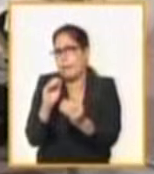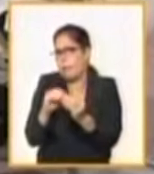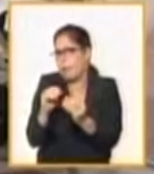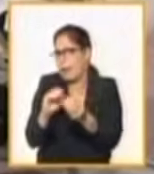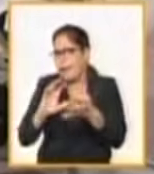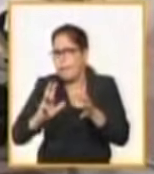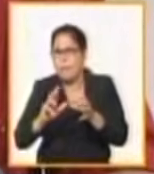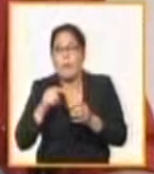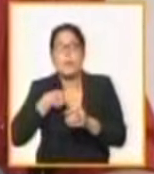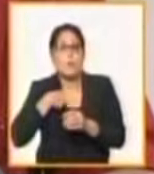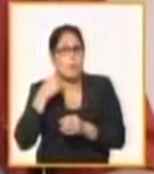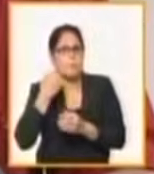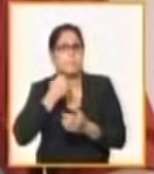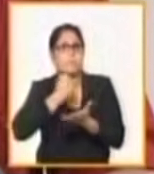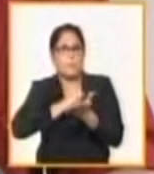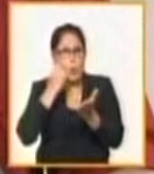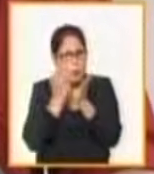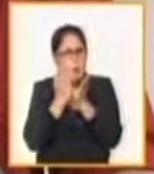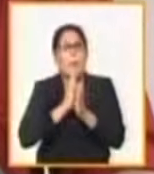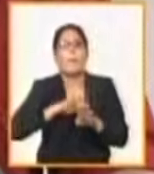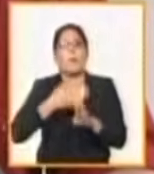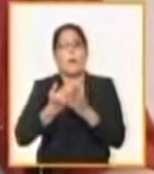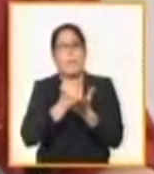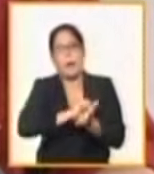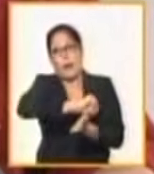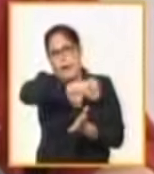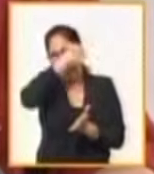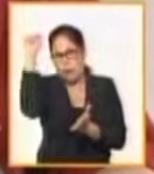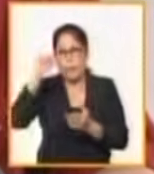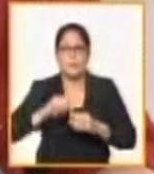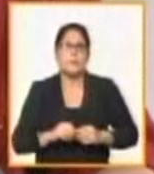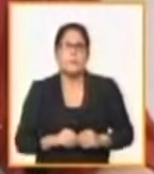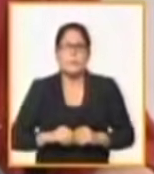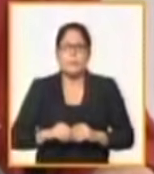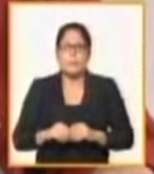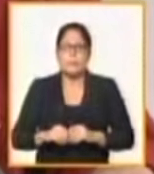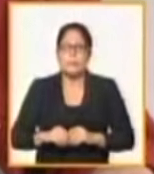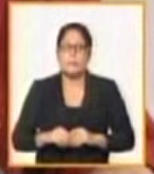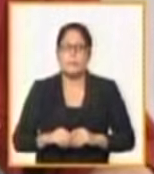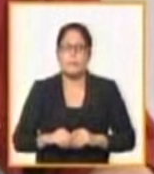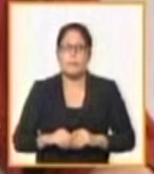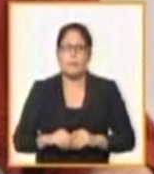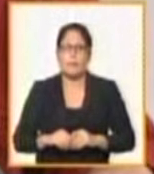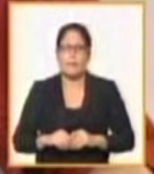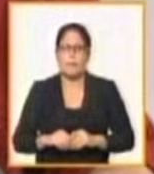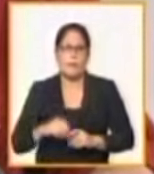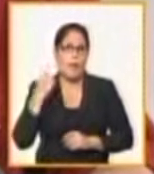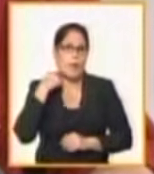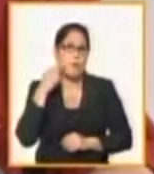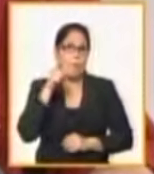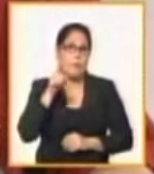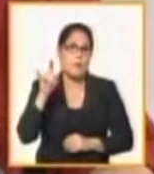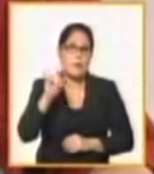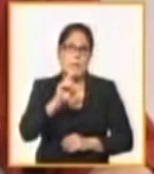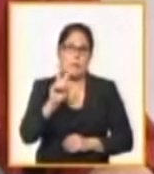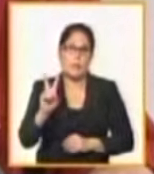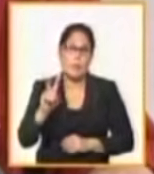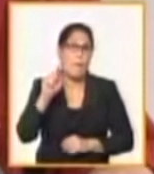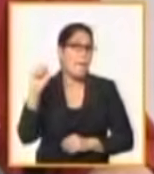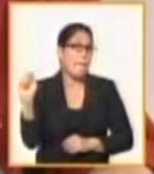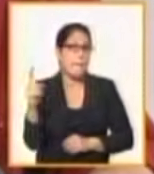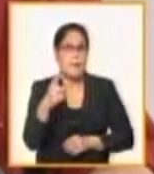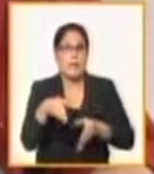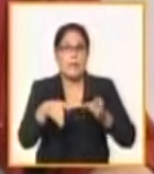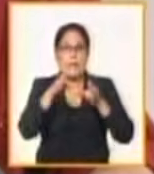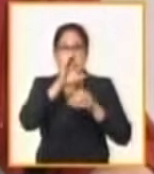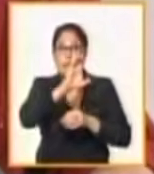del cual yo me gradué, y de ahí pasé al Instituto de Etnología y Folclore, que se creó en el 62, que dicho sea de paso fue el primer